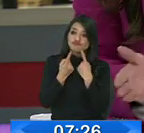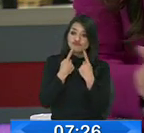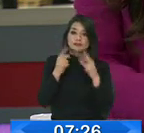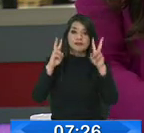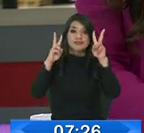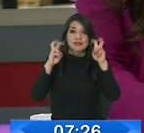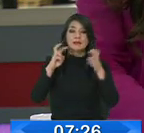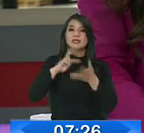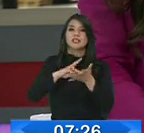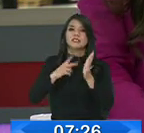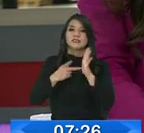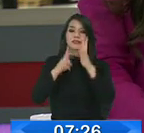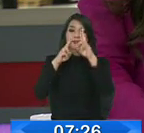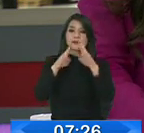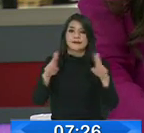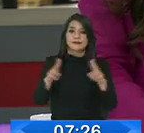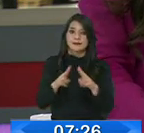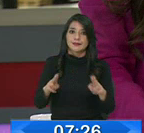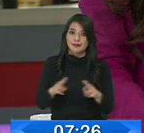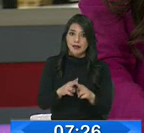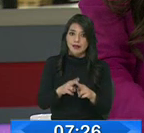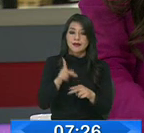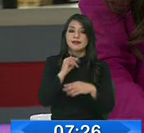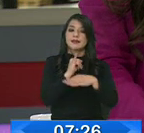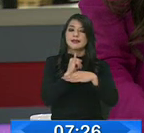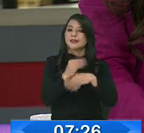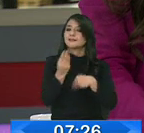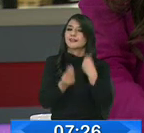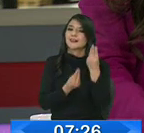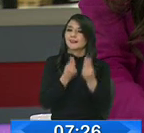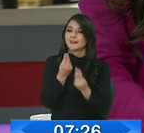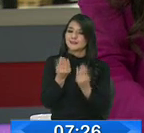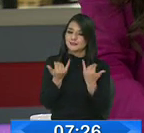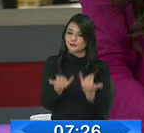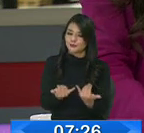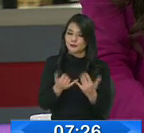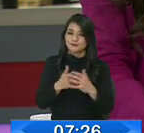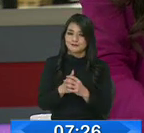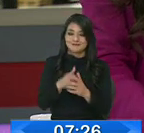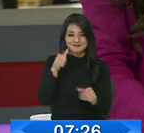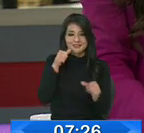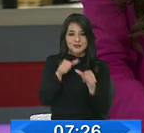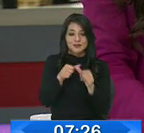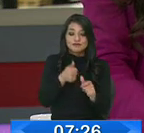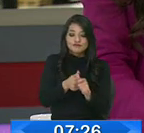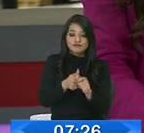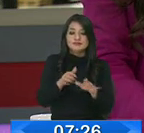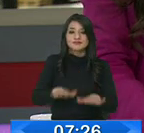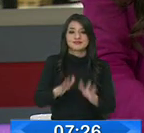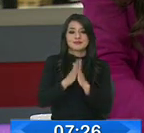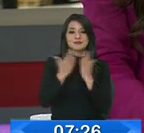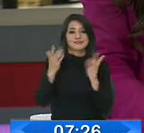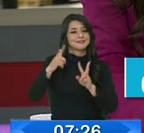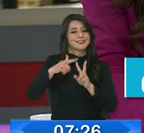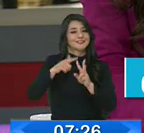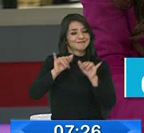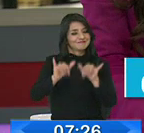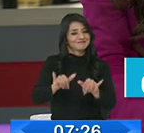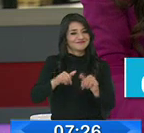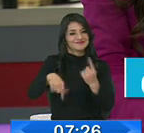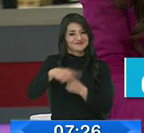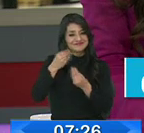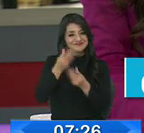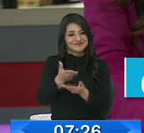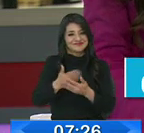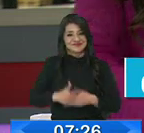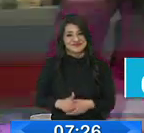el significado de la Navidad y el rol de la Iglesia en los tiempos actuales. Recuerde, la cita es en pocos momentos en el Comercio TV, así que no se despegue de nuestra